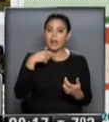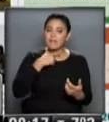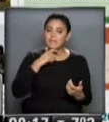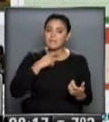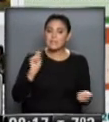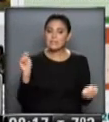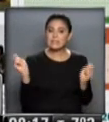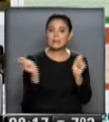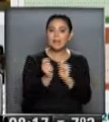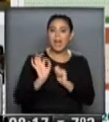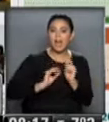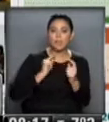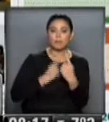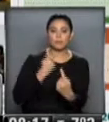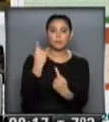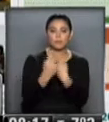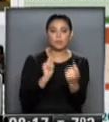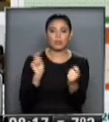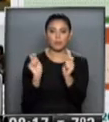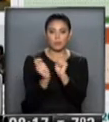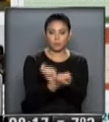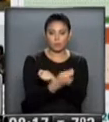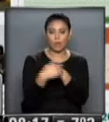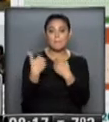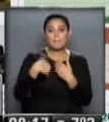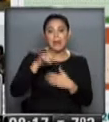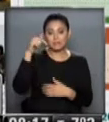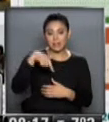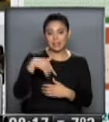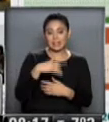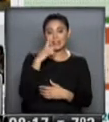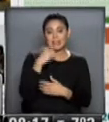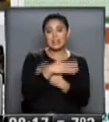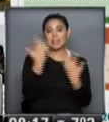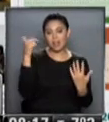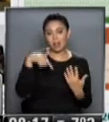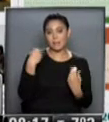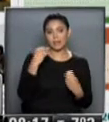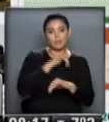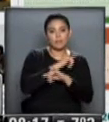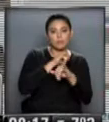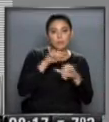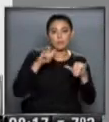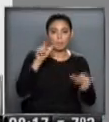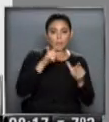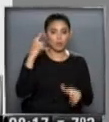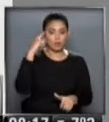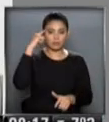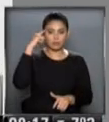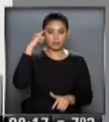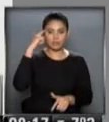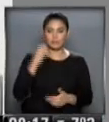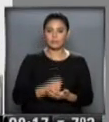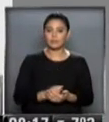cada año más y sobre todo usando este día para tomar conciencia como decíamos antes en general más allá de las